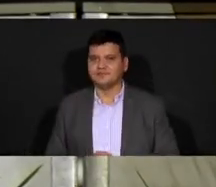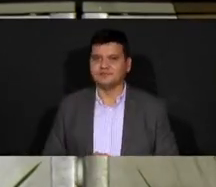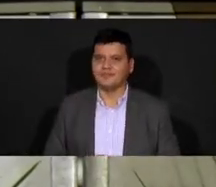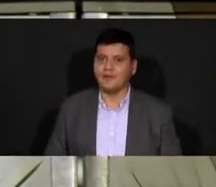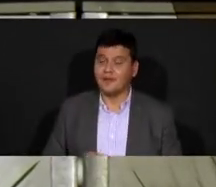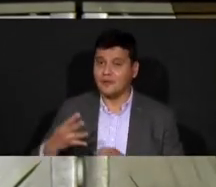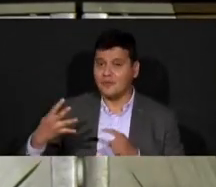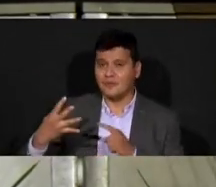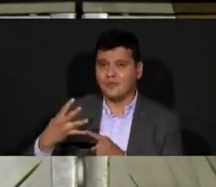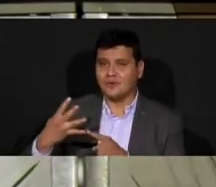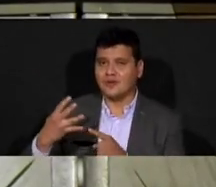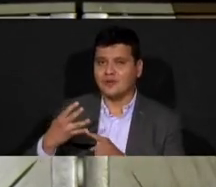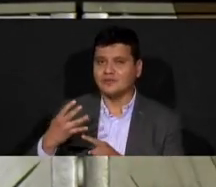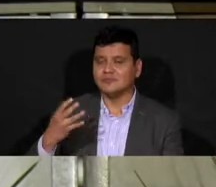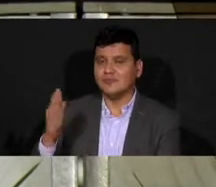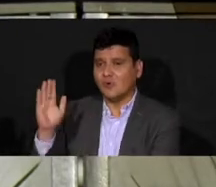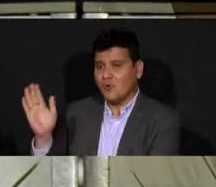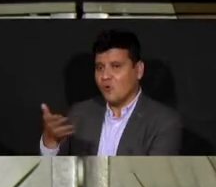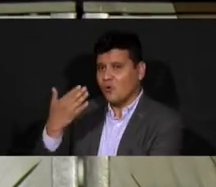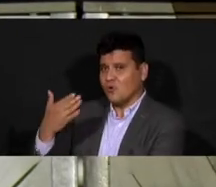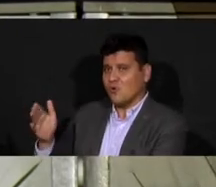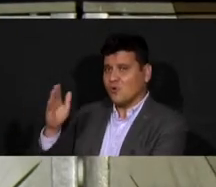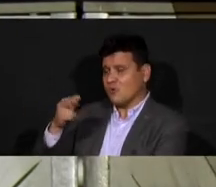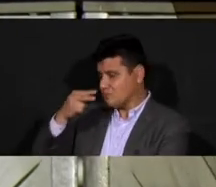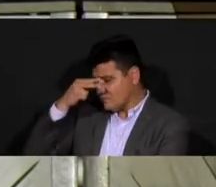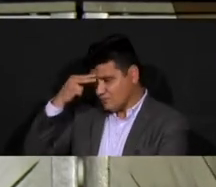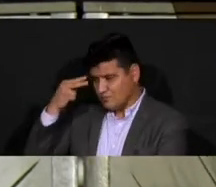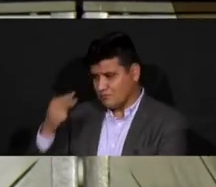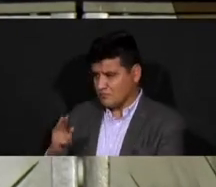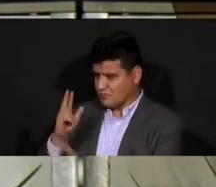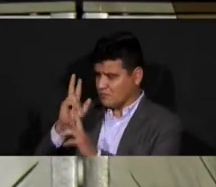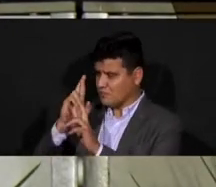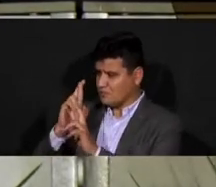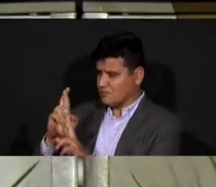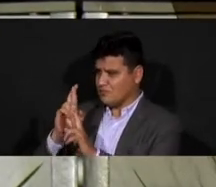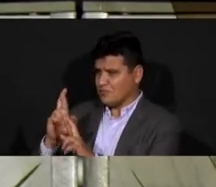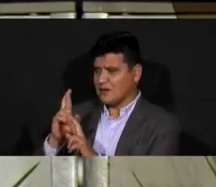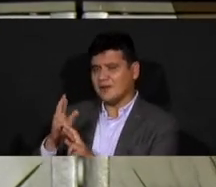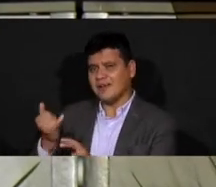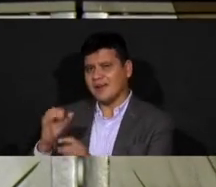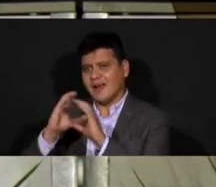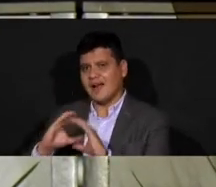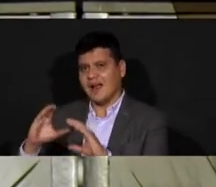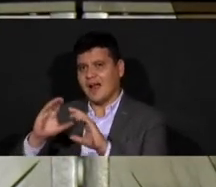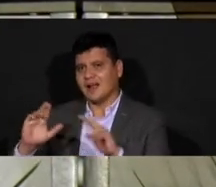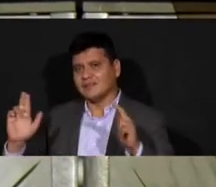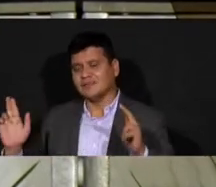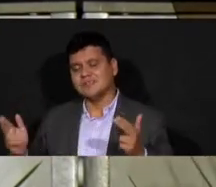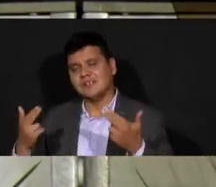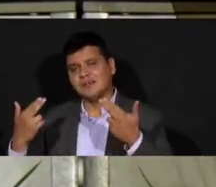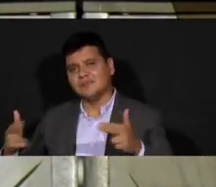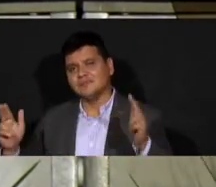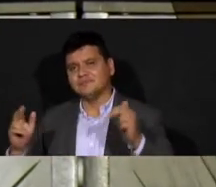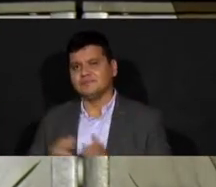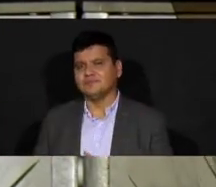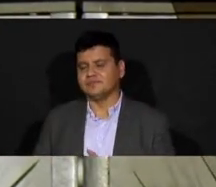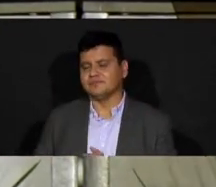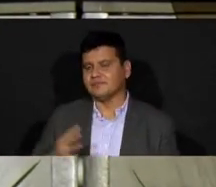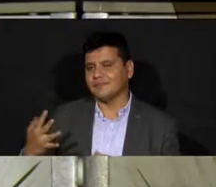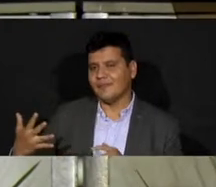bandera y entonación del himno nacional. 5. Lectura lectura del decreto